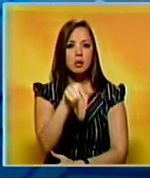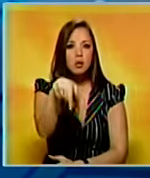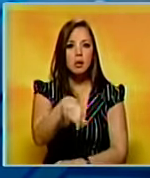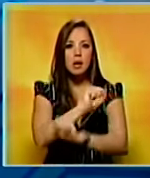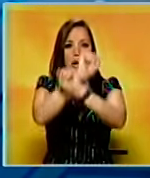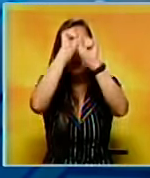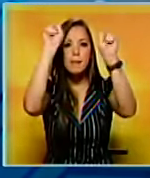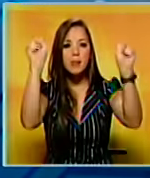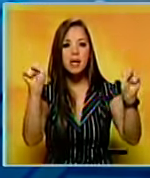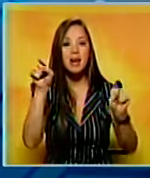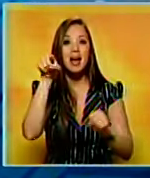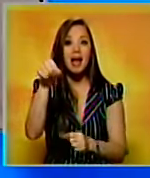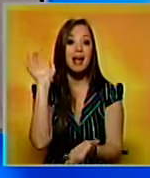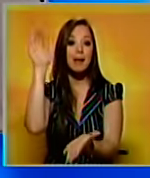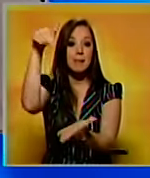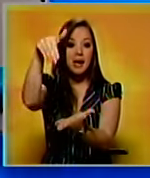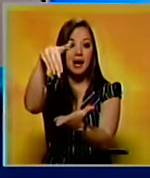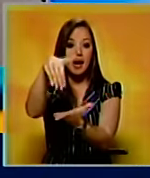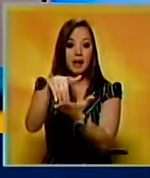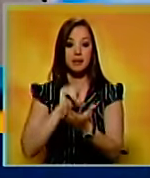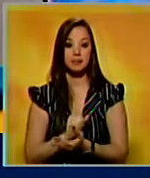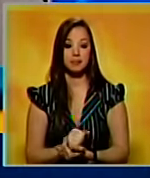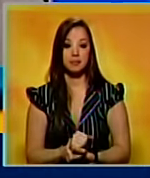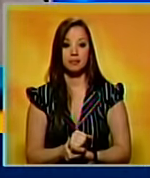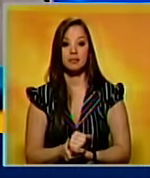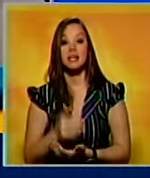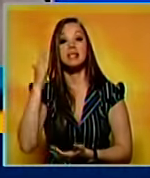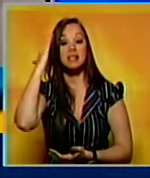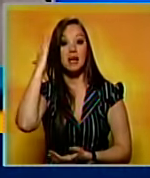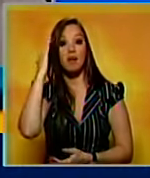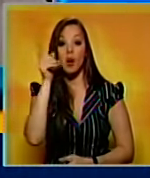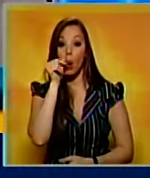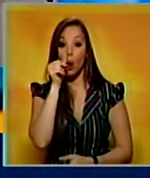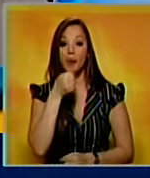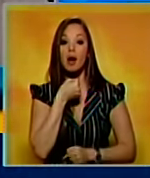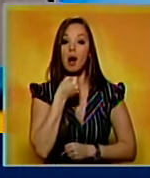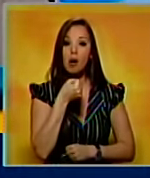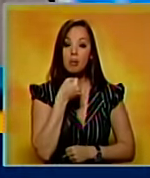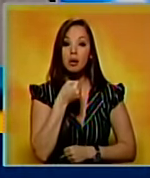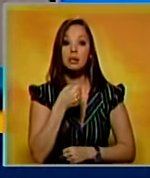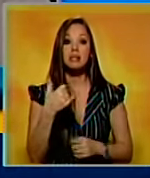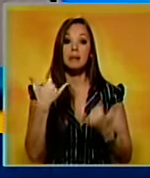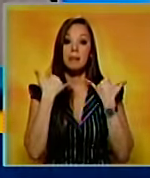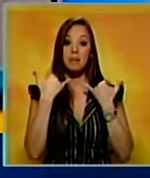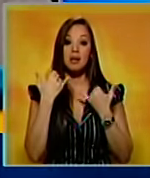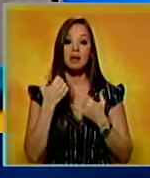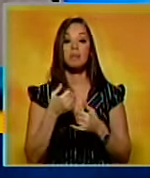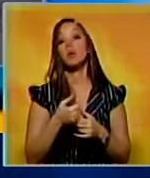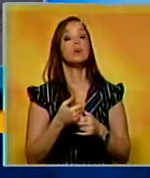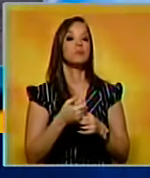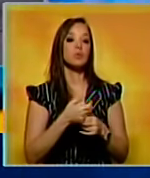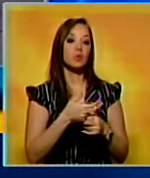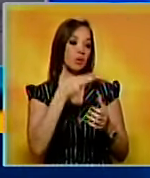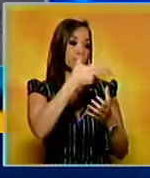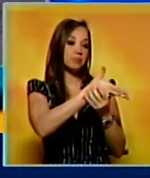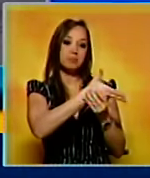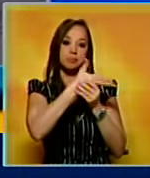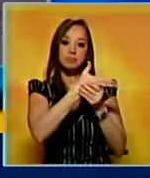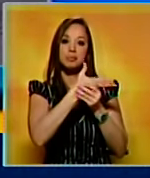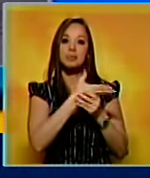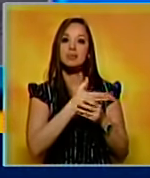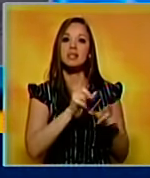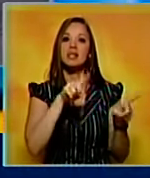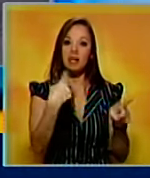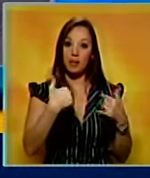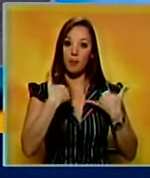este martes en maracay se pudo conocer que el cantante de rap se suicidó luego de asesinar al bajista el cuerpo